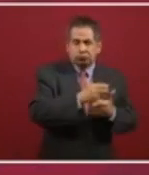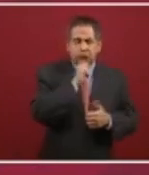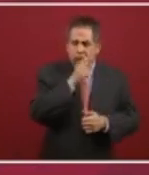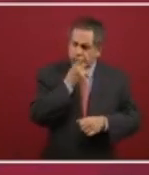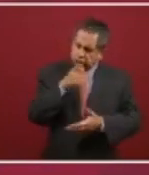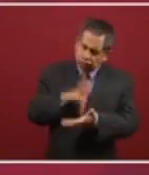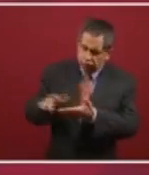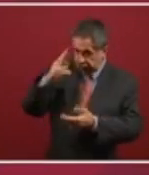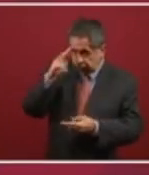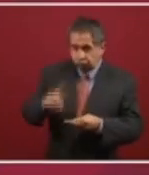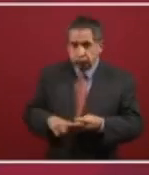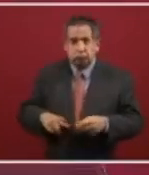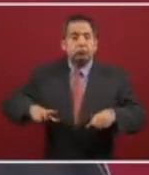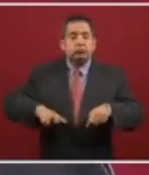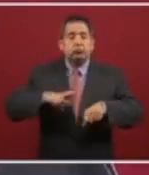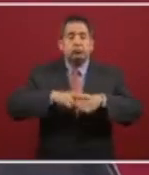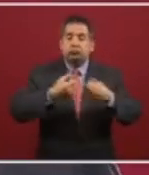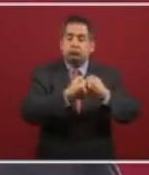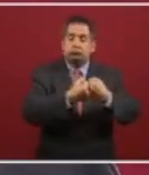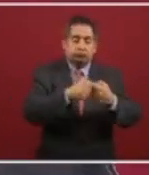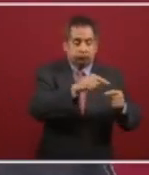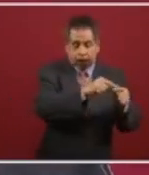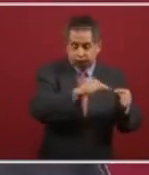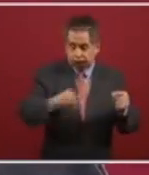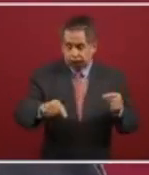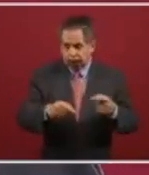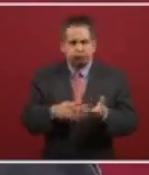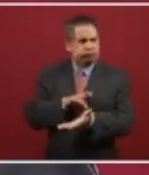de Estados Unidos de la frontera,